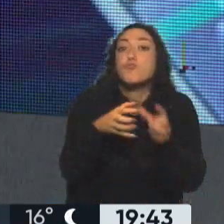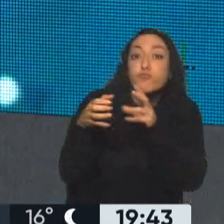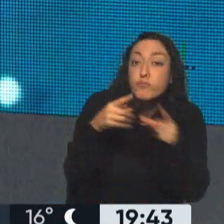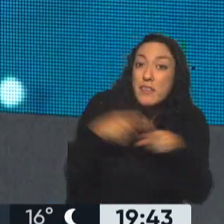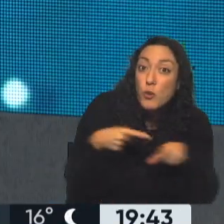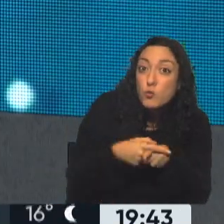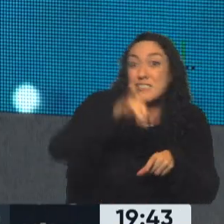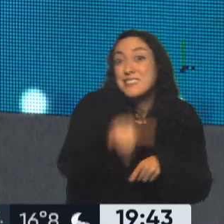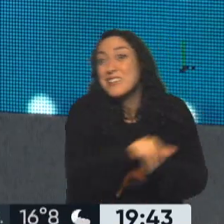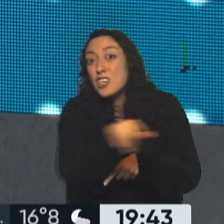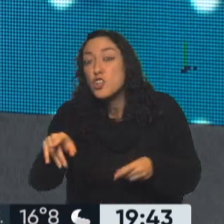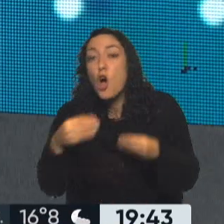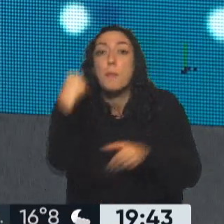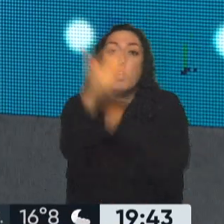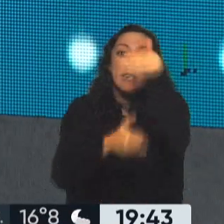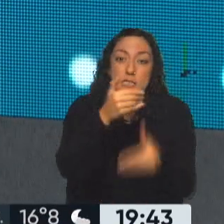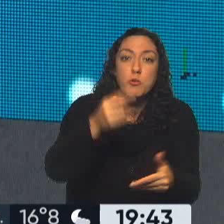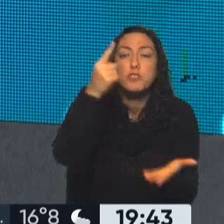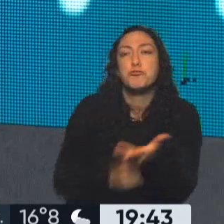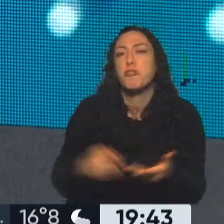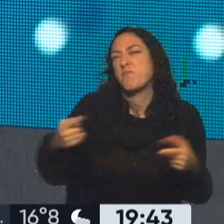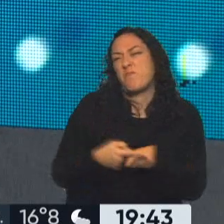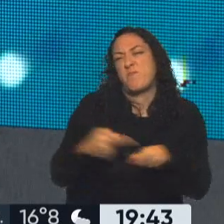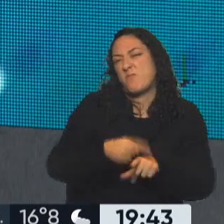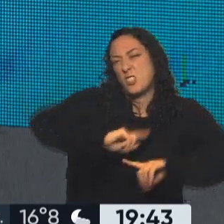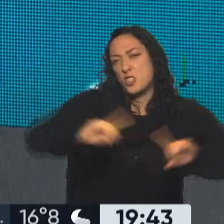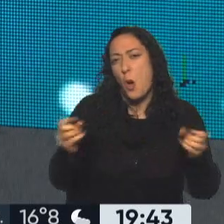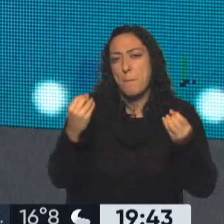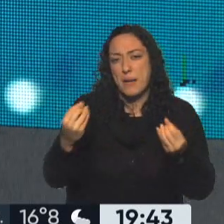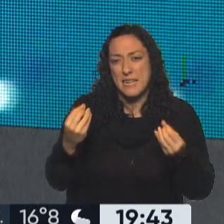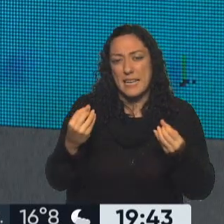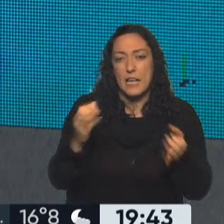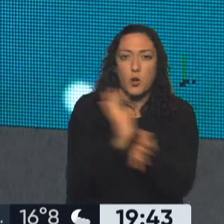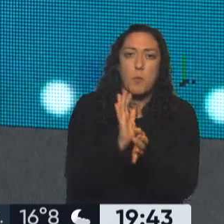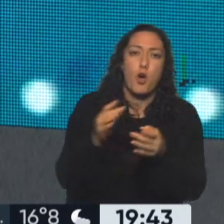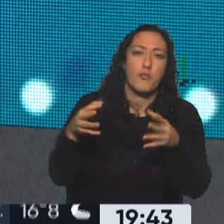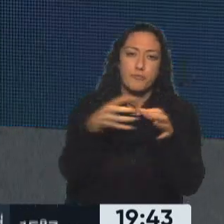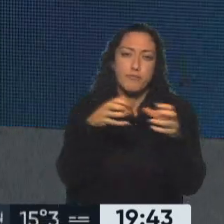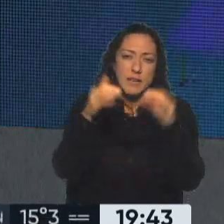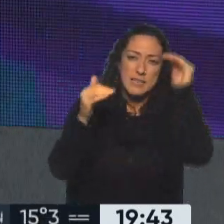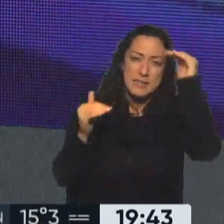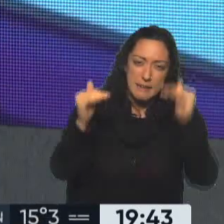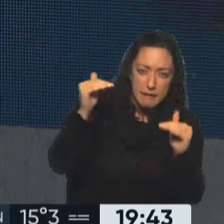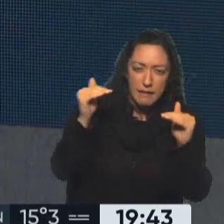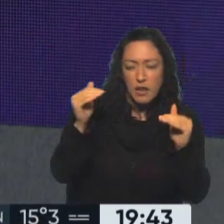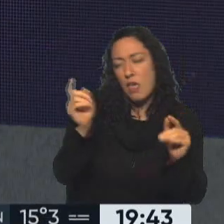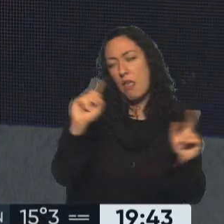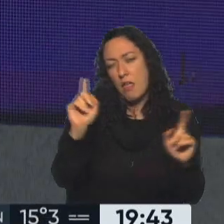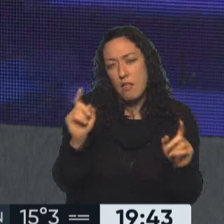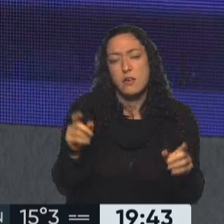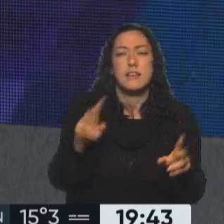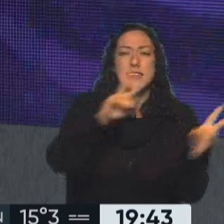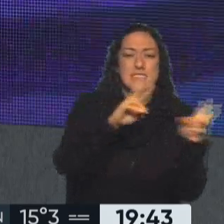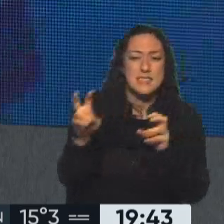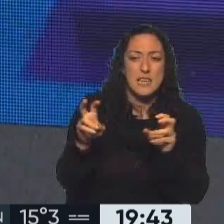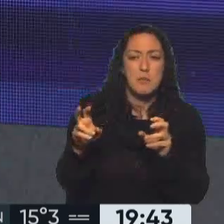también desde el progresismo se elige no discutir justamente para no bajar el nivel de la discusión, para no bajar el nivel de los temas que se